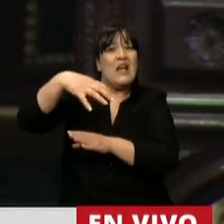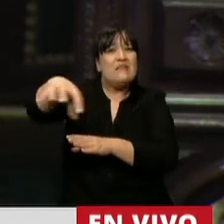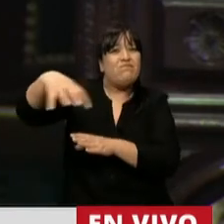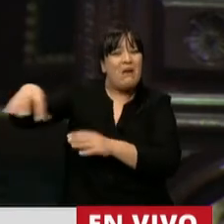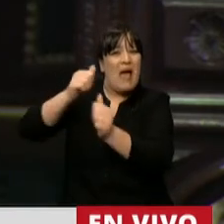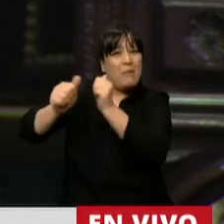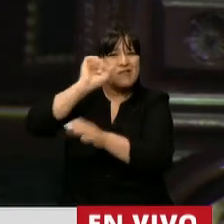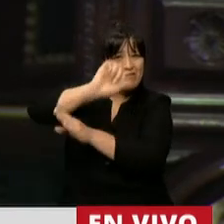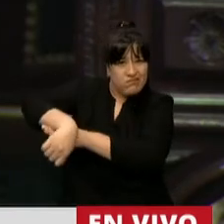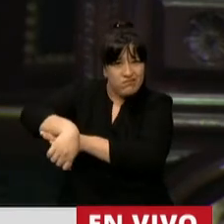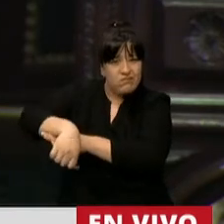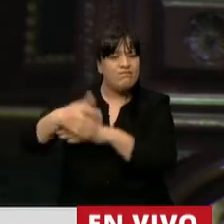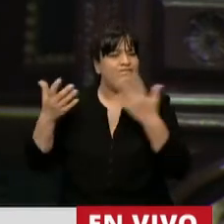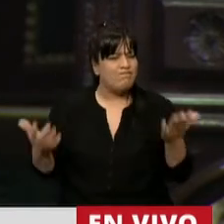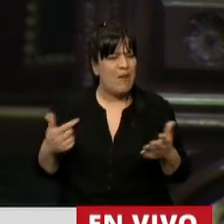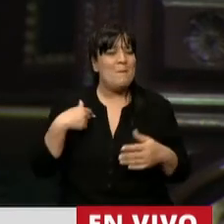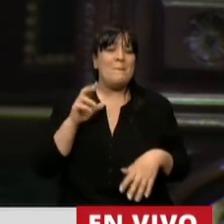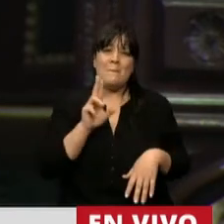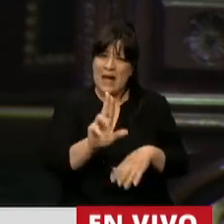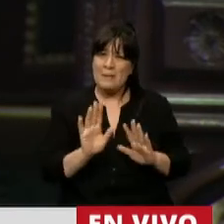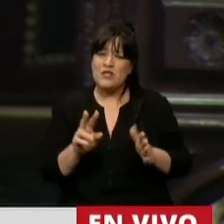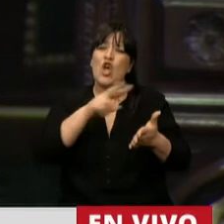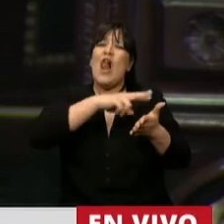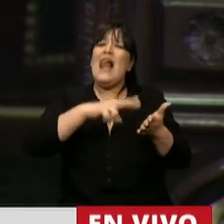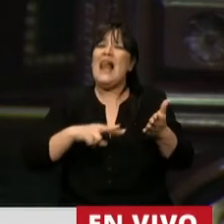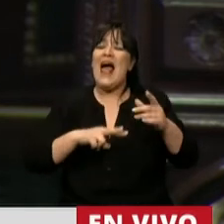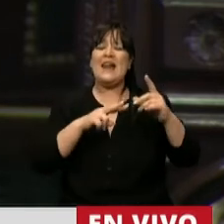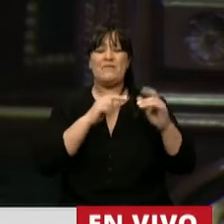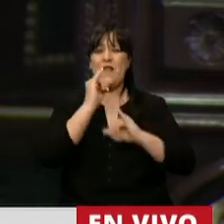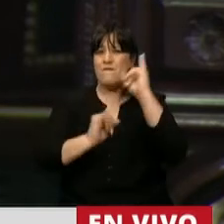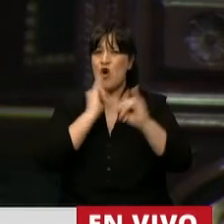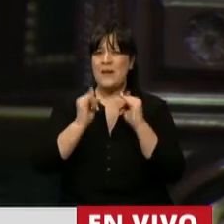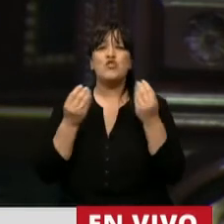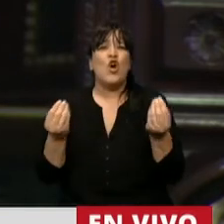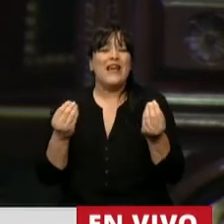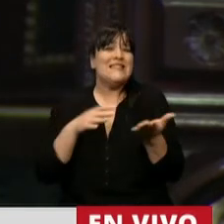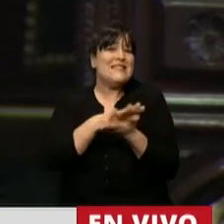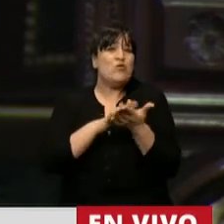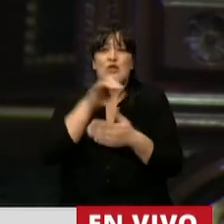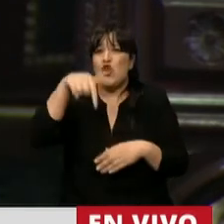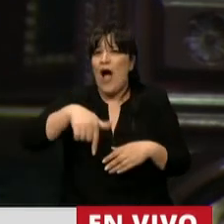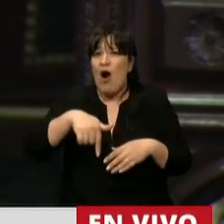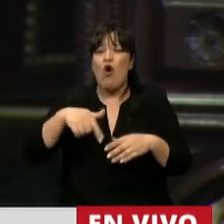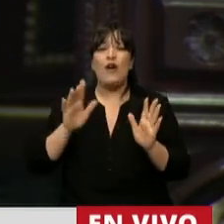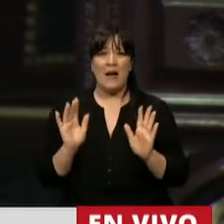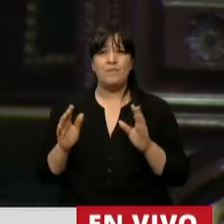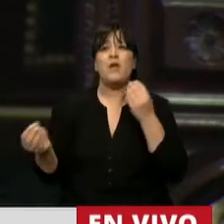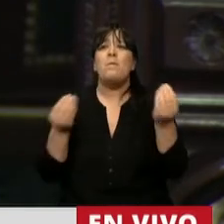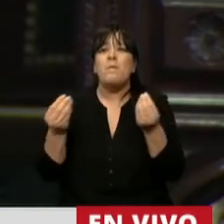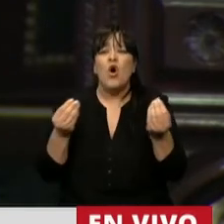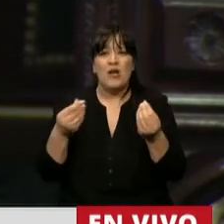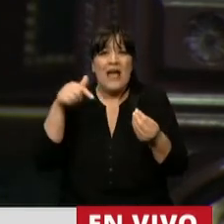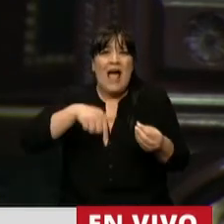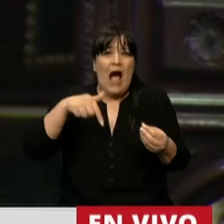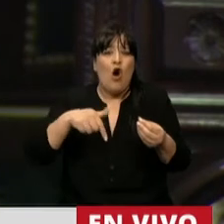sector? Yo voy a leer, si me permiten, estos datos, que son la situación actual del sector porque está